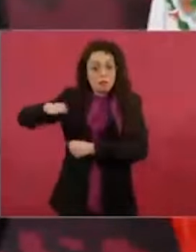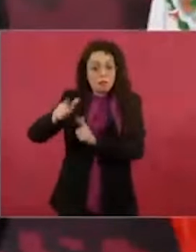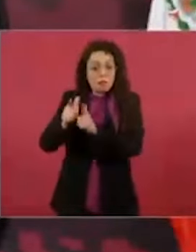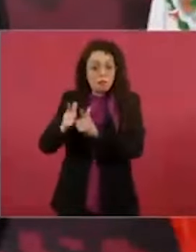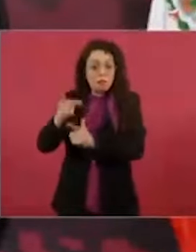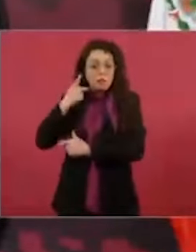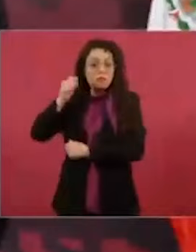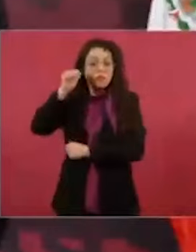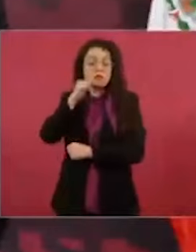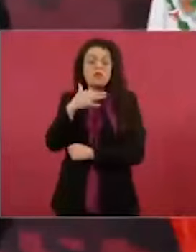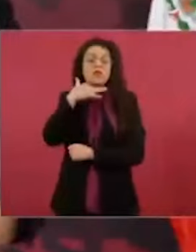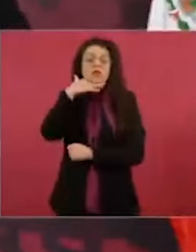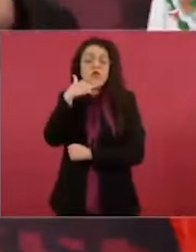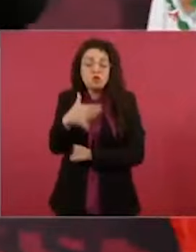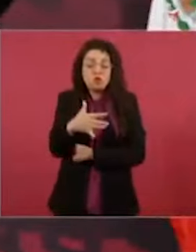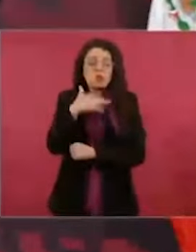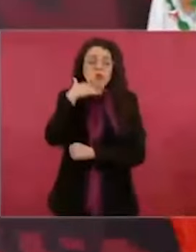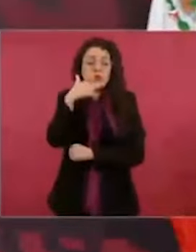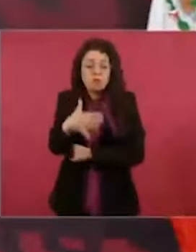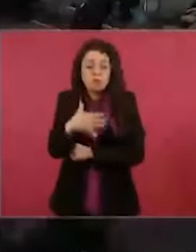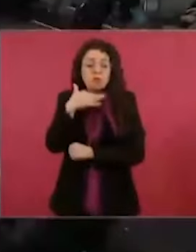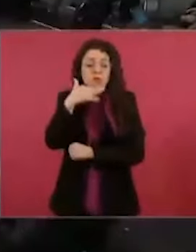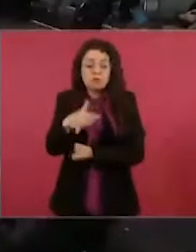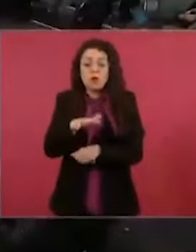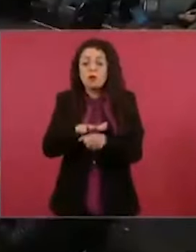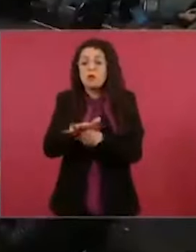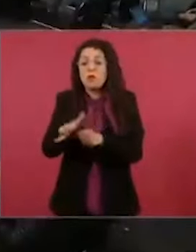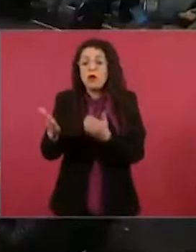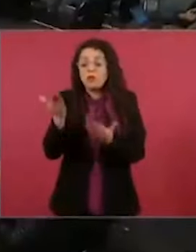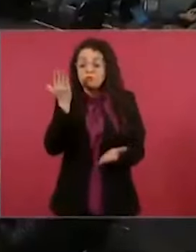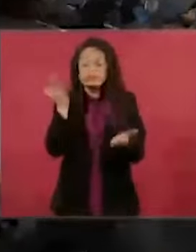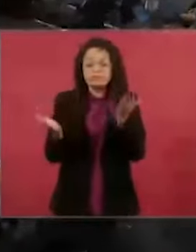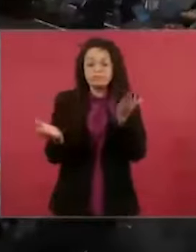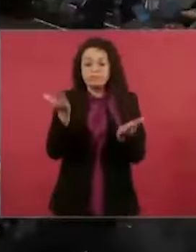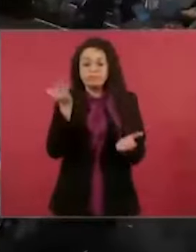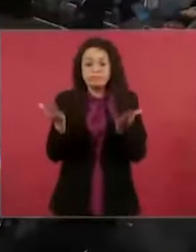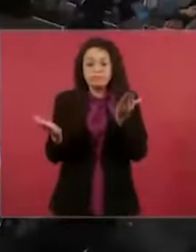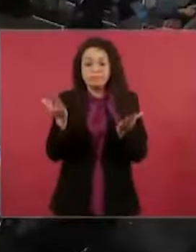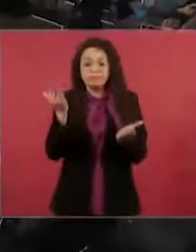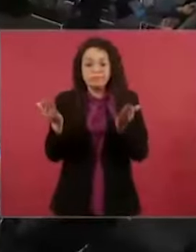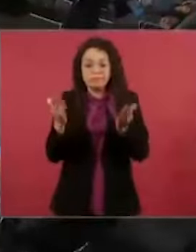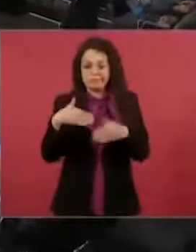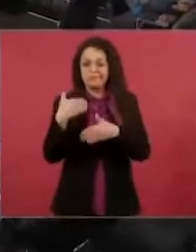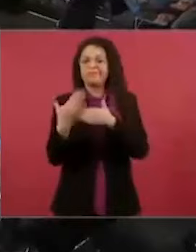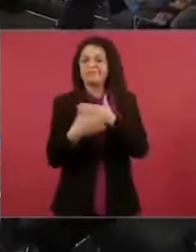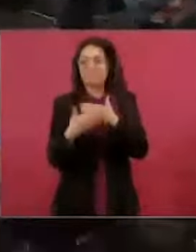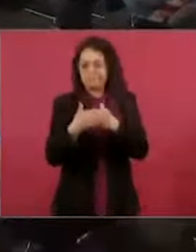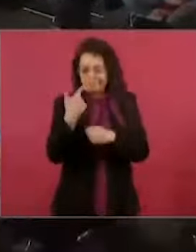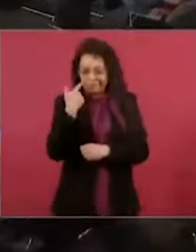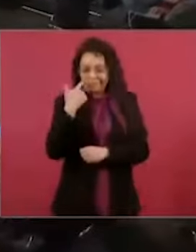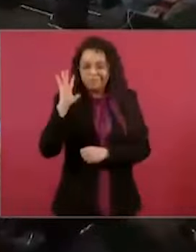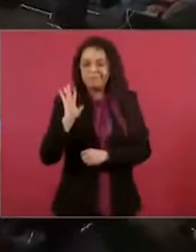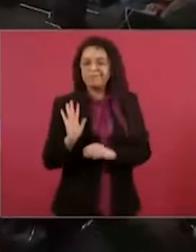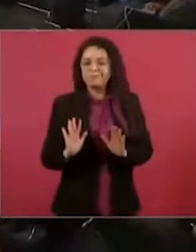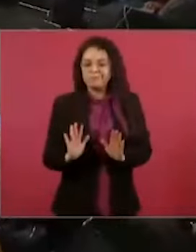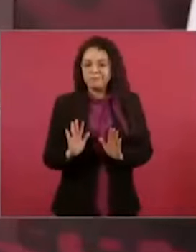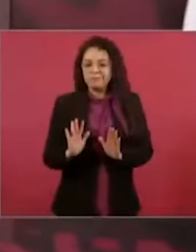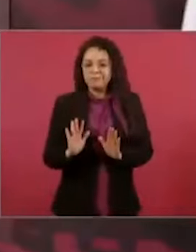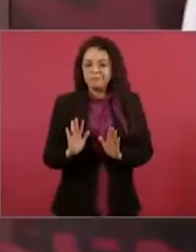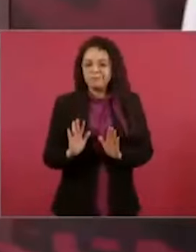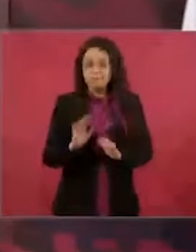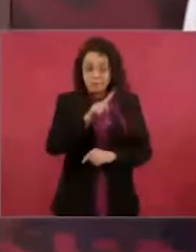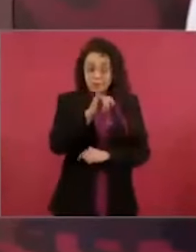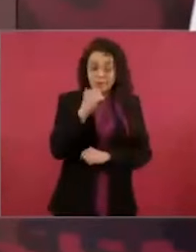rutas pues más buscadas por los pacientes que ocupan el tren Maya Se Dio datos importantes porque se dio cuenta que el 28 de